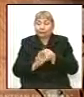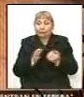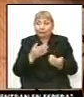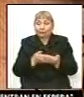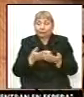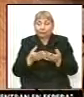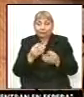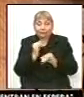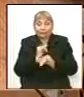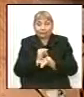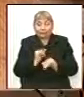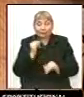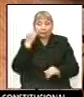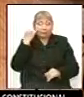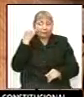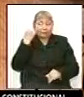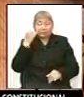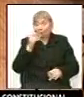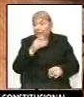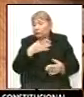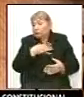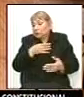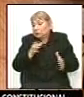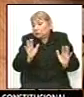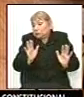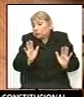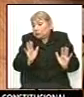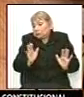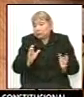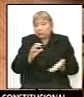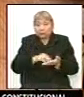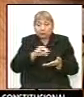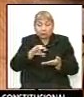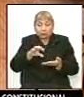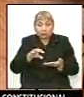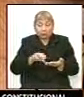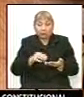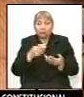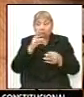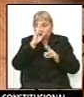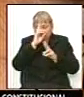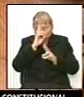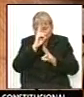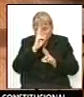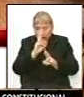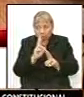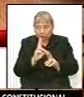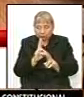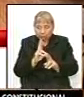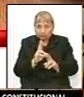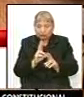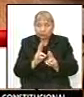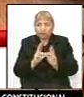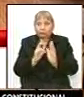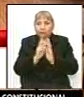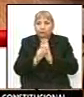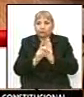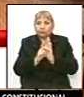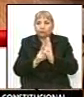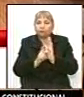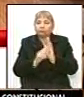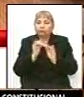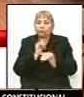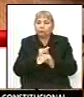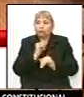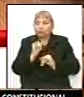pueblos indígenas no contactados, les guste o no, son habitantes de este territorio y merecen ser respetados por la legislación nacional e